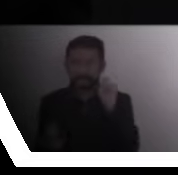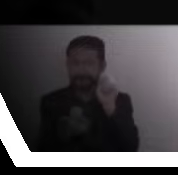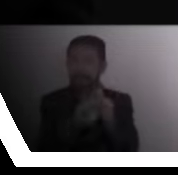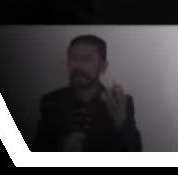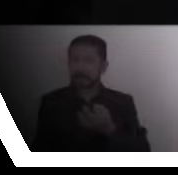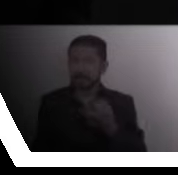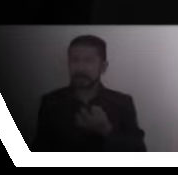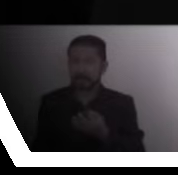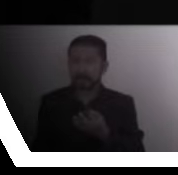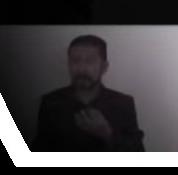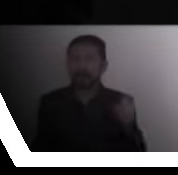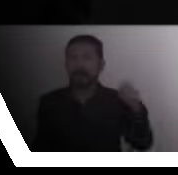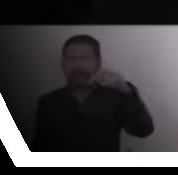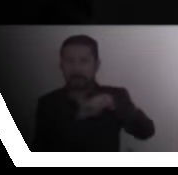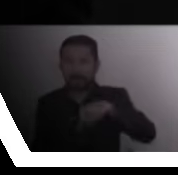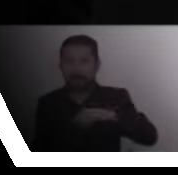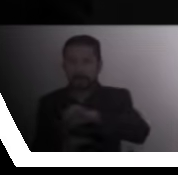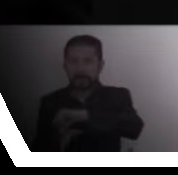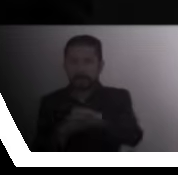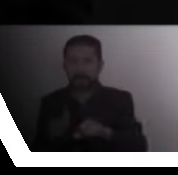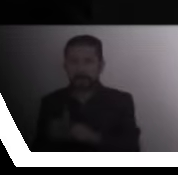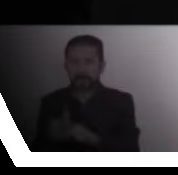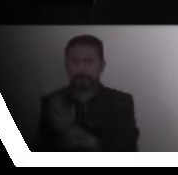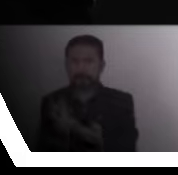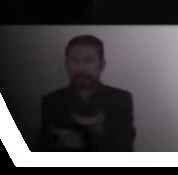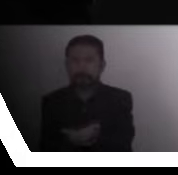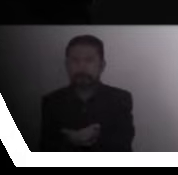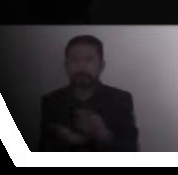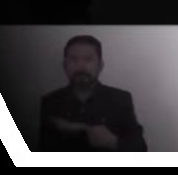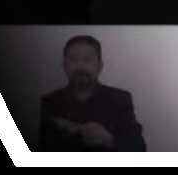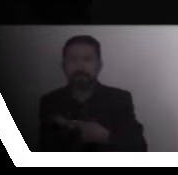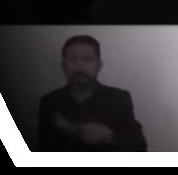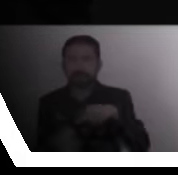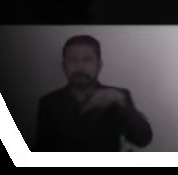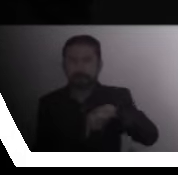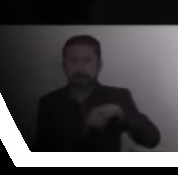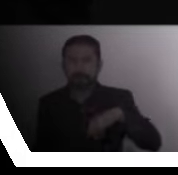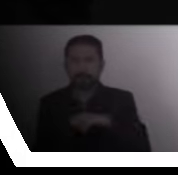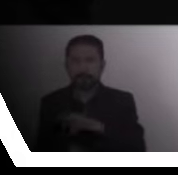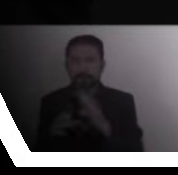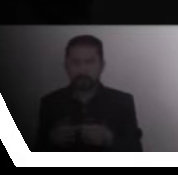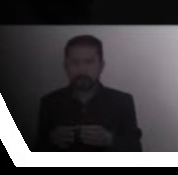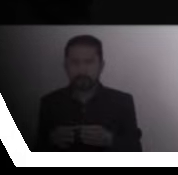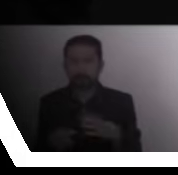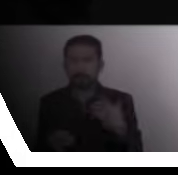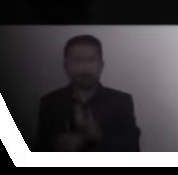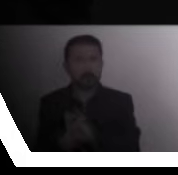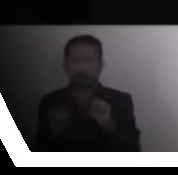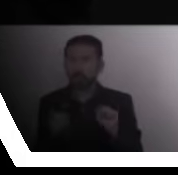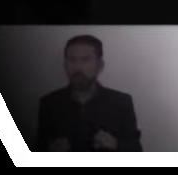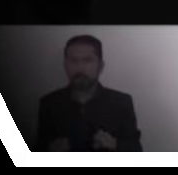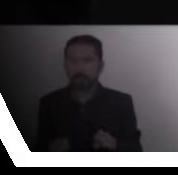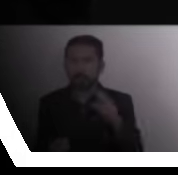necesaria pues viene a la asamblea legislativa se presenta y se discute en el seno de esta de esta comisión nosotros no podemos